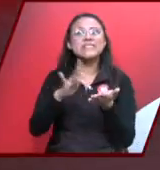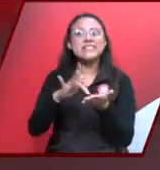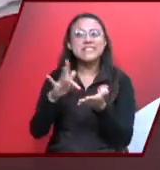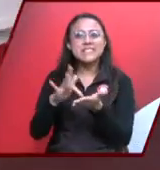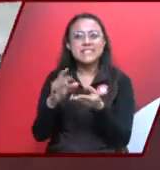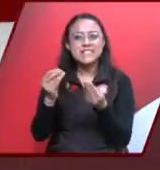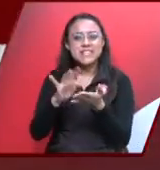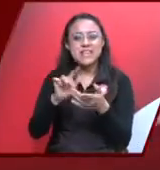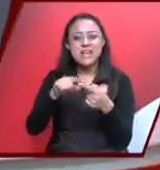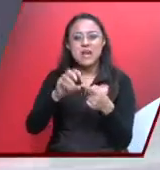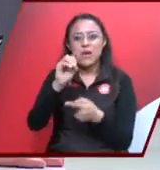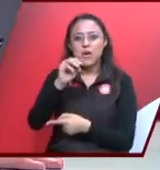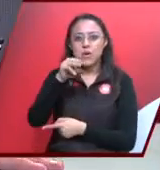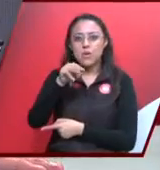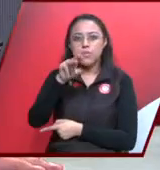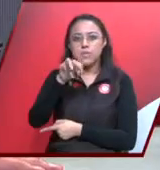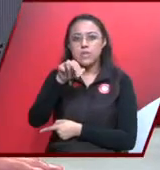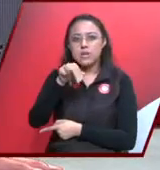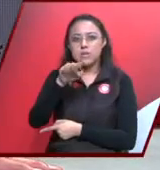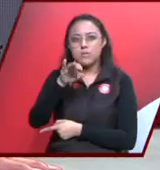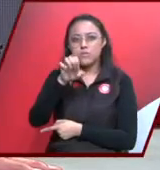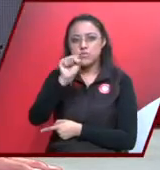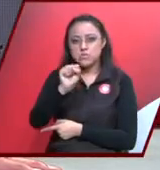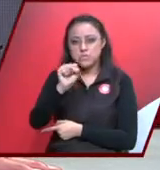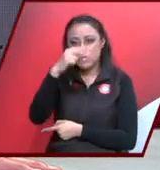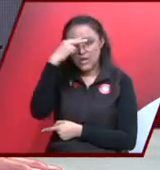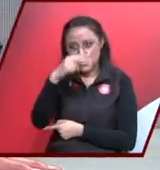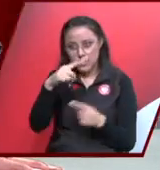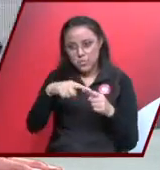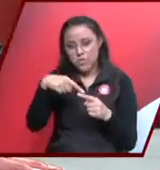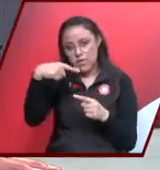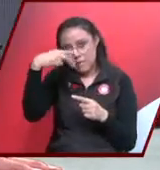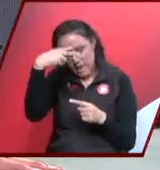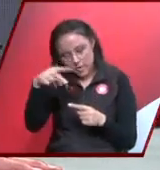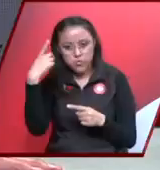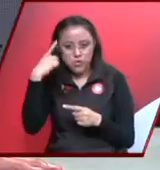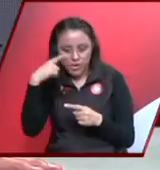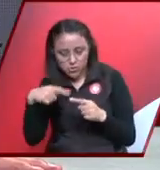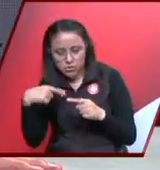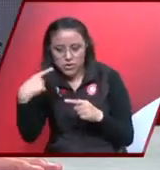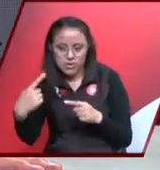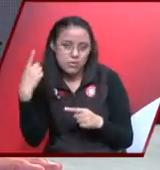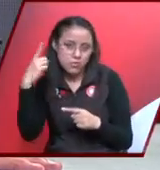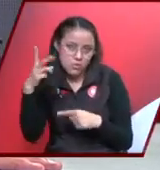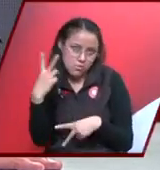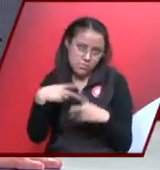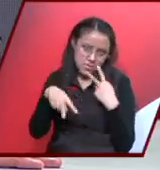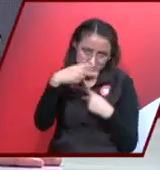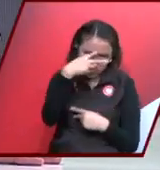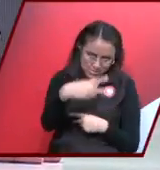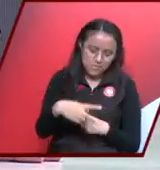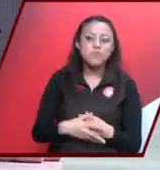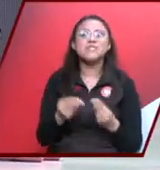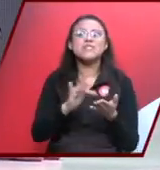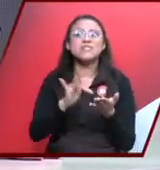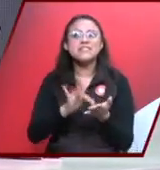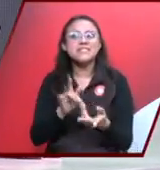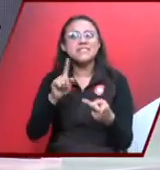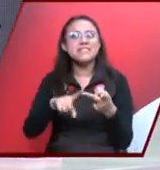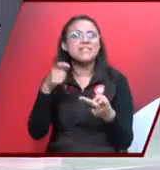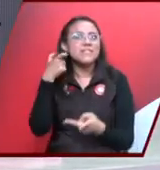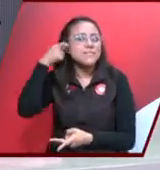Mil gracias a Ómnibus de México por el traslado Durango, México, México, Durango. Muy especial también a Comaudi, a Patos